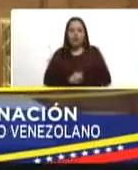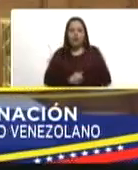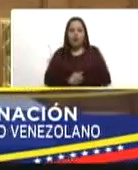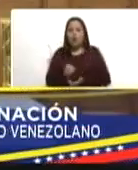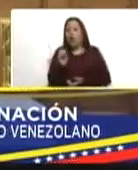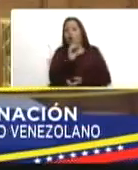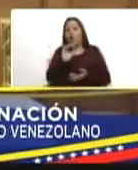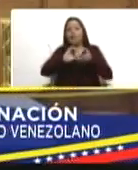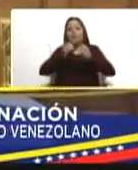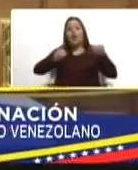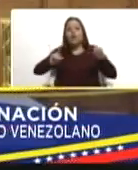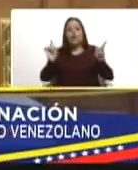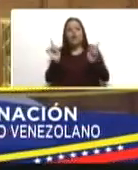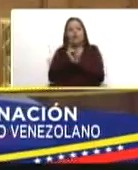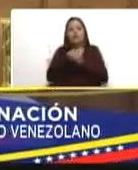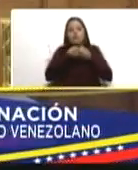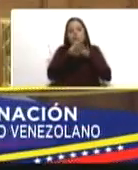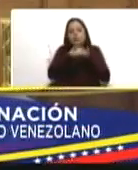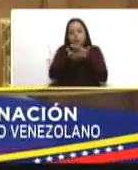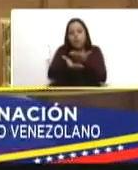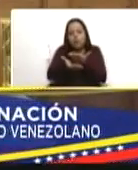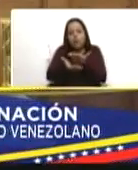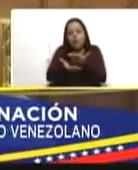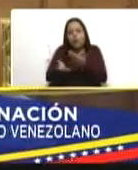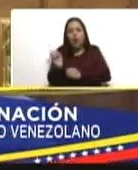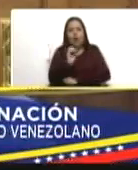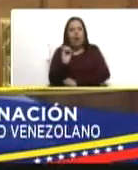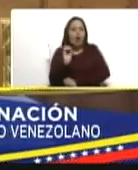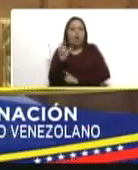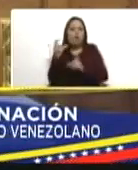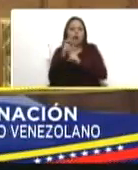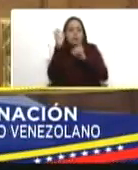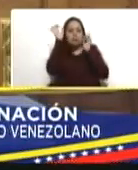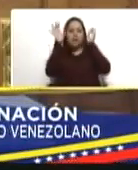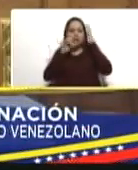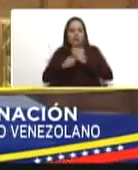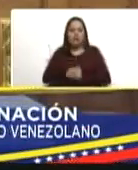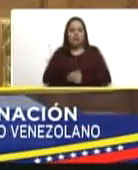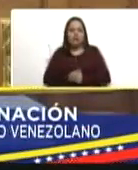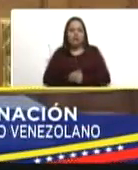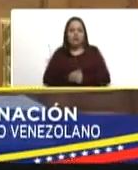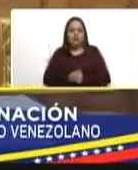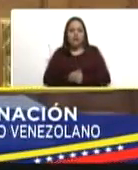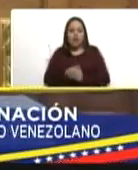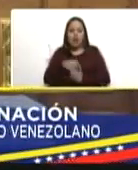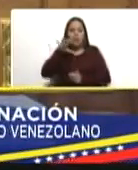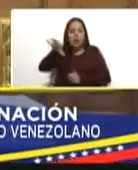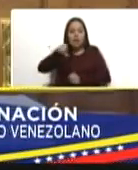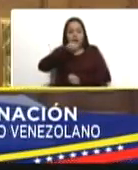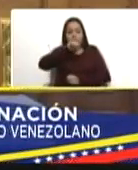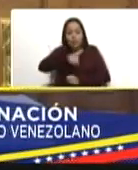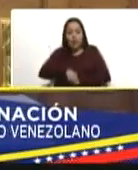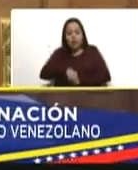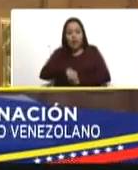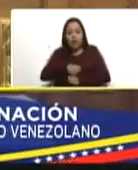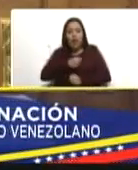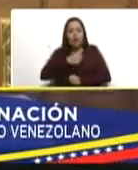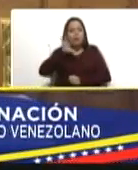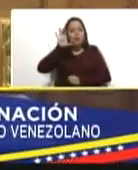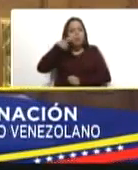para un discurso ni retórica es Sencillamente patria amada pueblo am